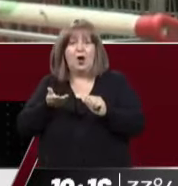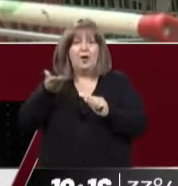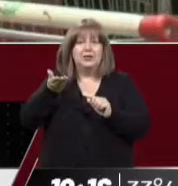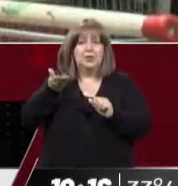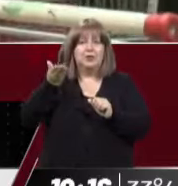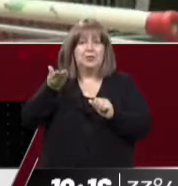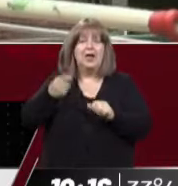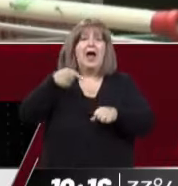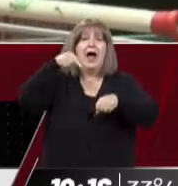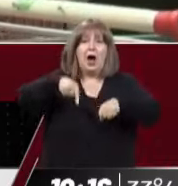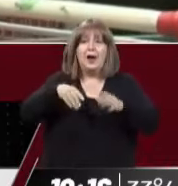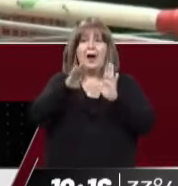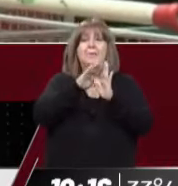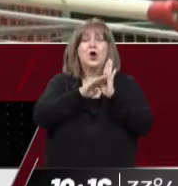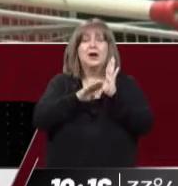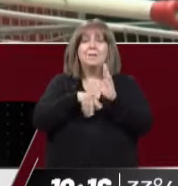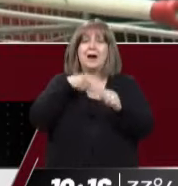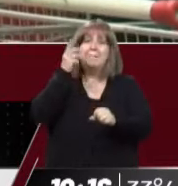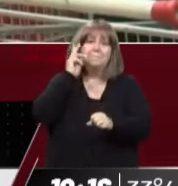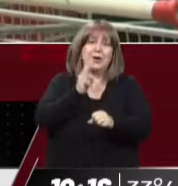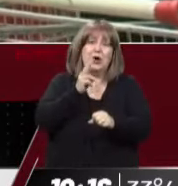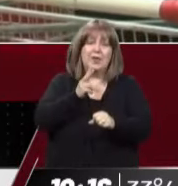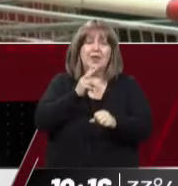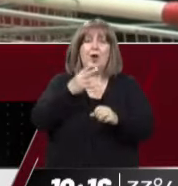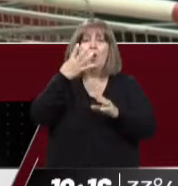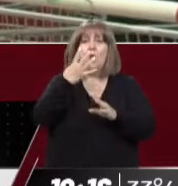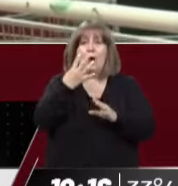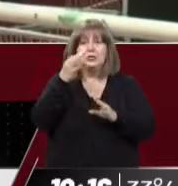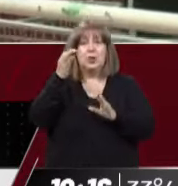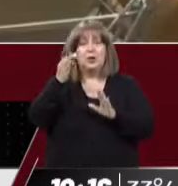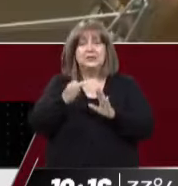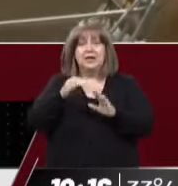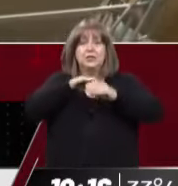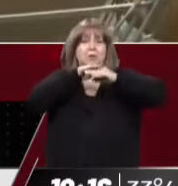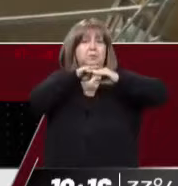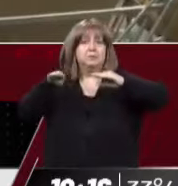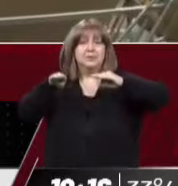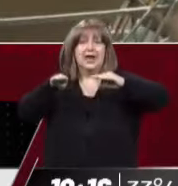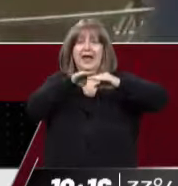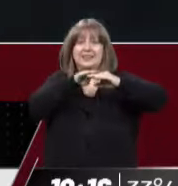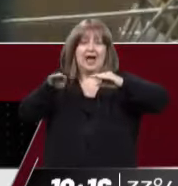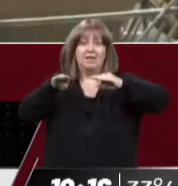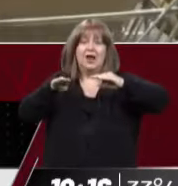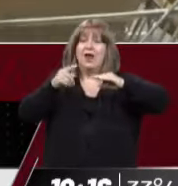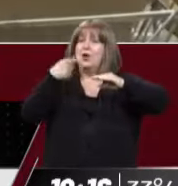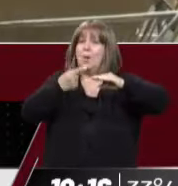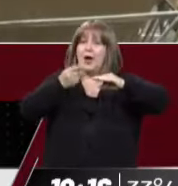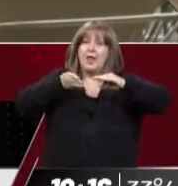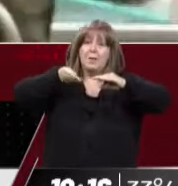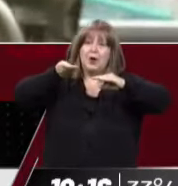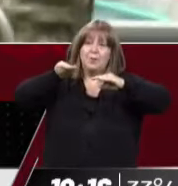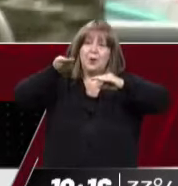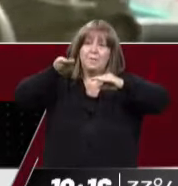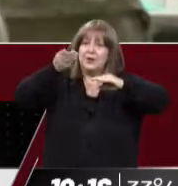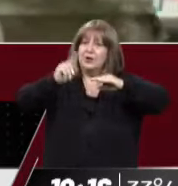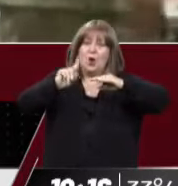no pueden aumentar más del 4%, o sea, las empresas que han firmado el convenio, el resto de los productos que no están en